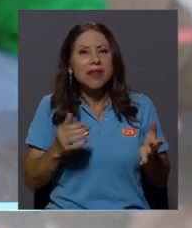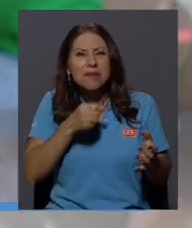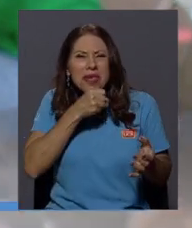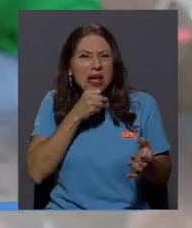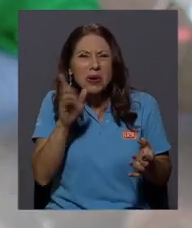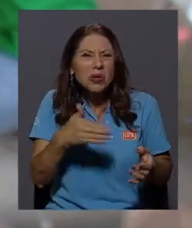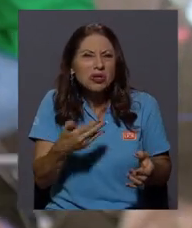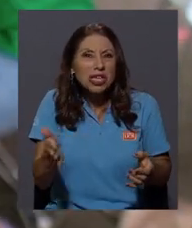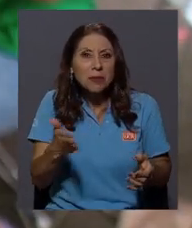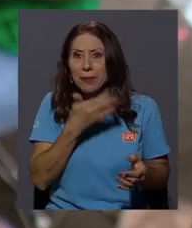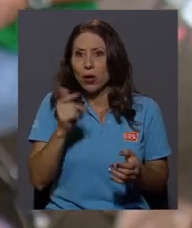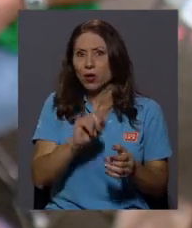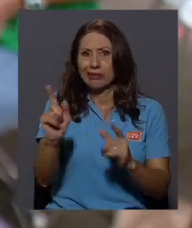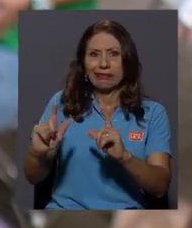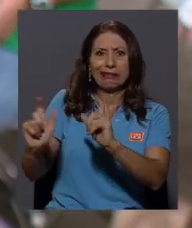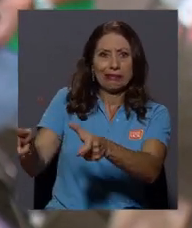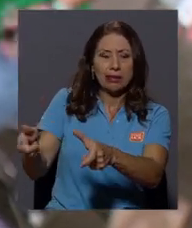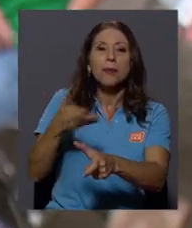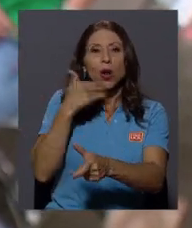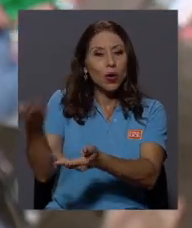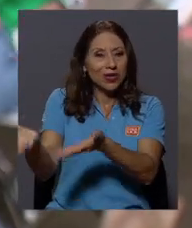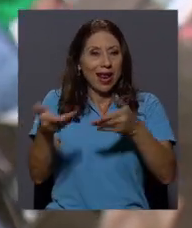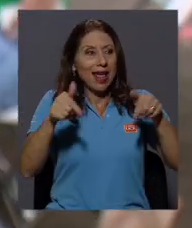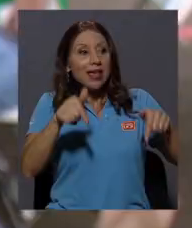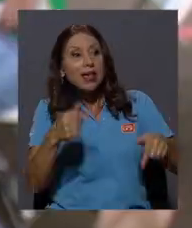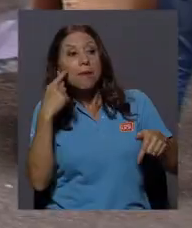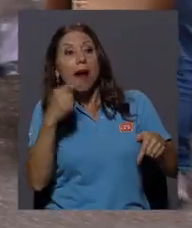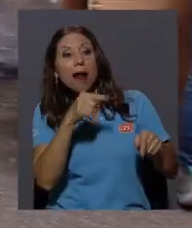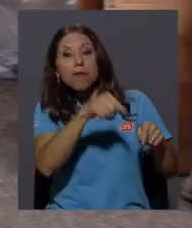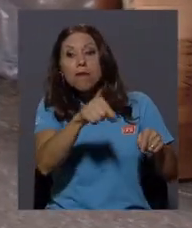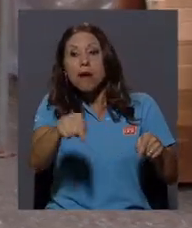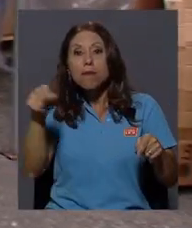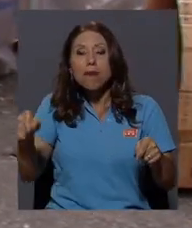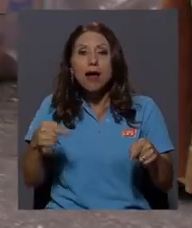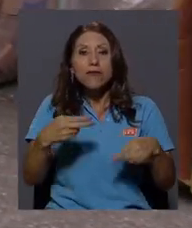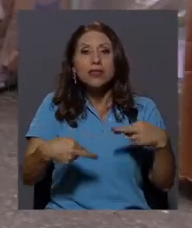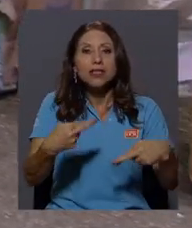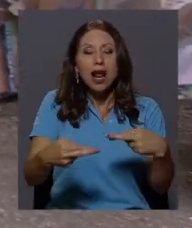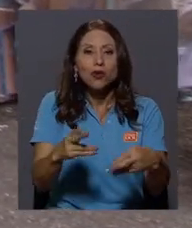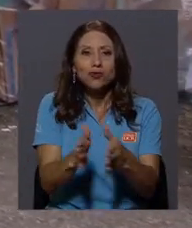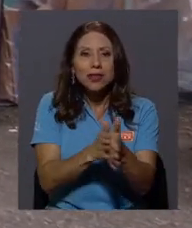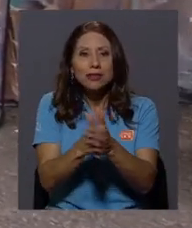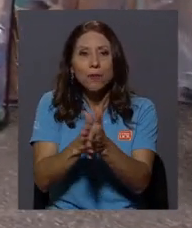para no tener que botarlos a la basura, entonces los traje aquí para poder reciclarlos y que se aprovechen los materiales.